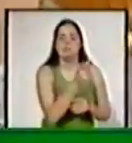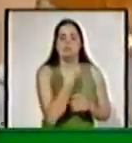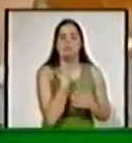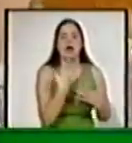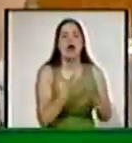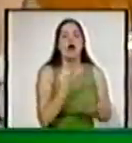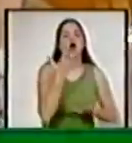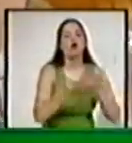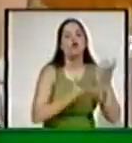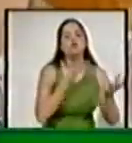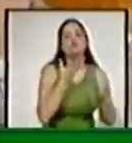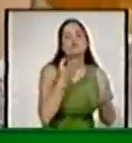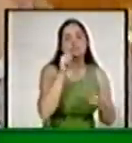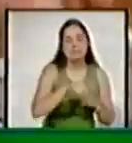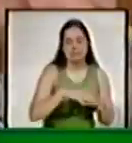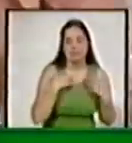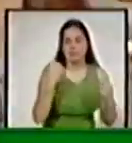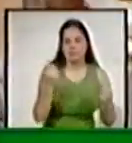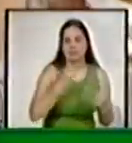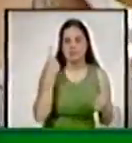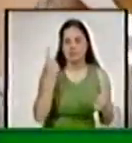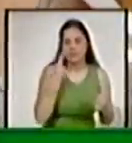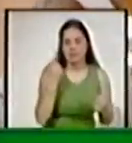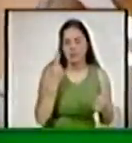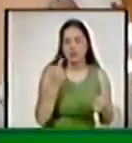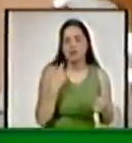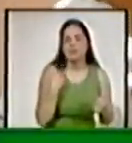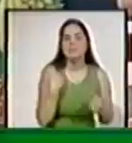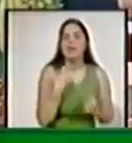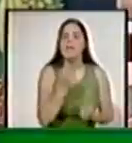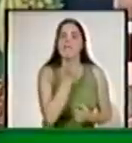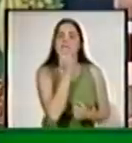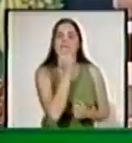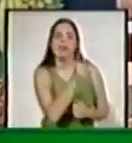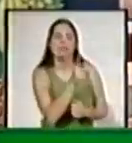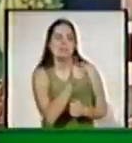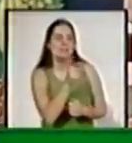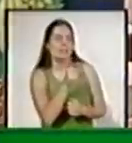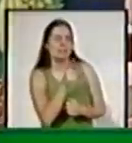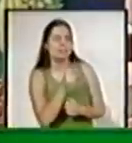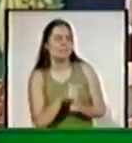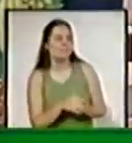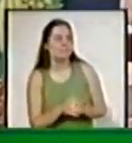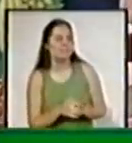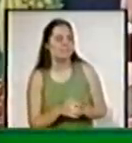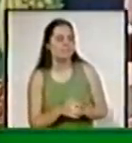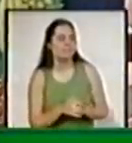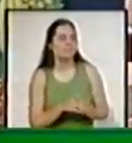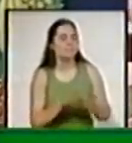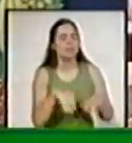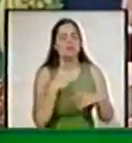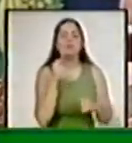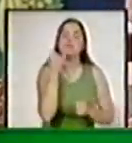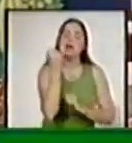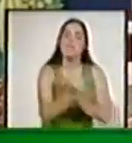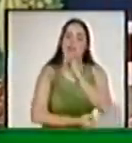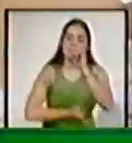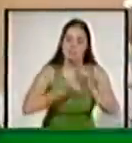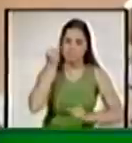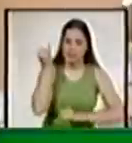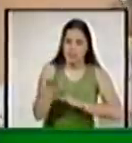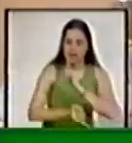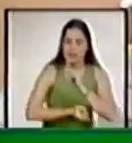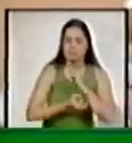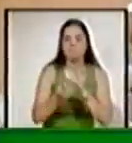saludarnos es re fácil. El deporte y el hombro. Ah, pero yo para eso te voy a explicar algo. Porque